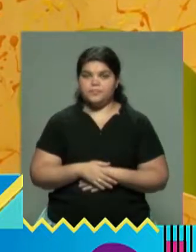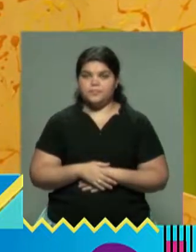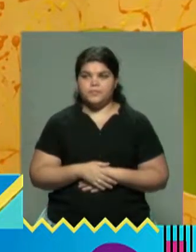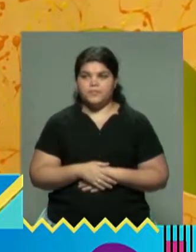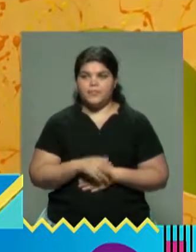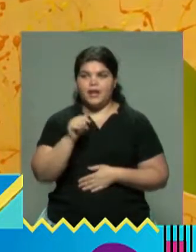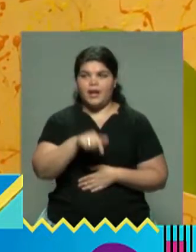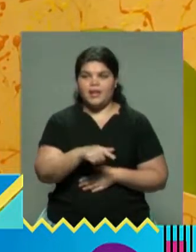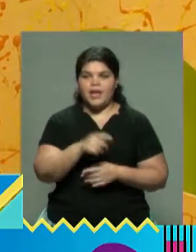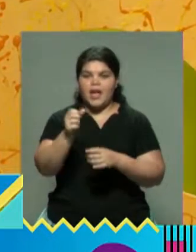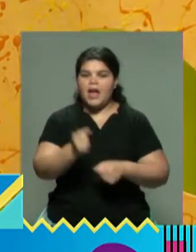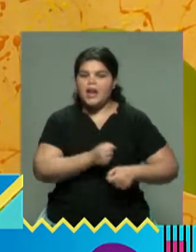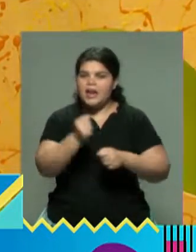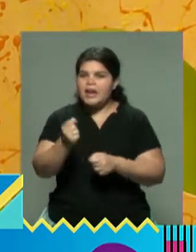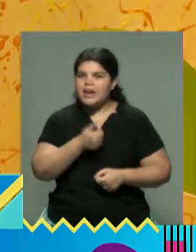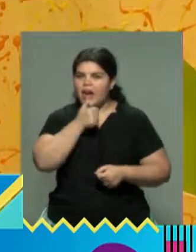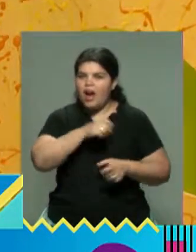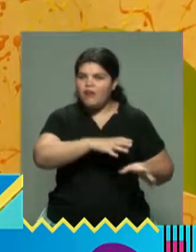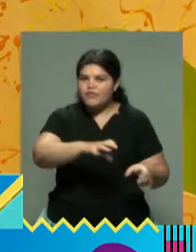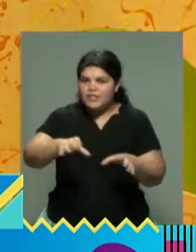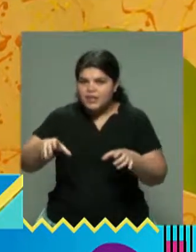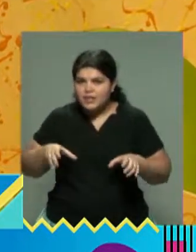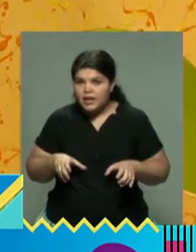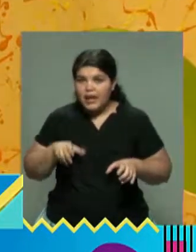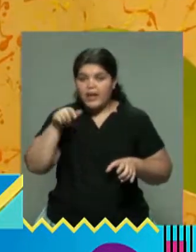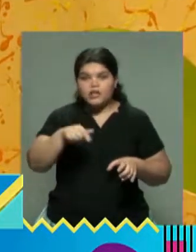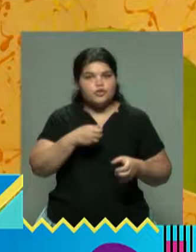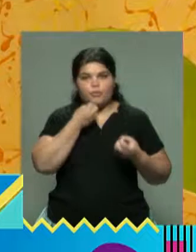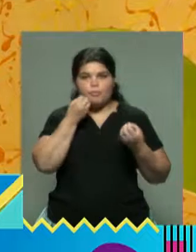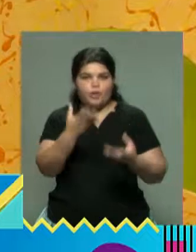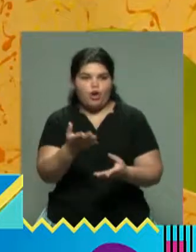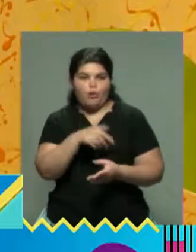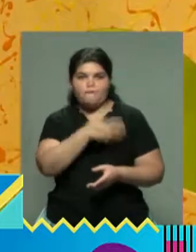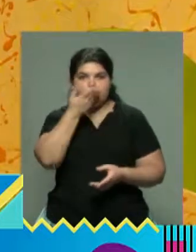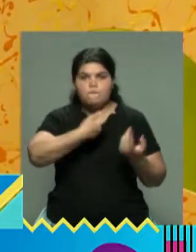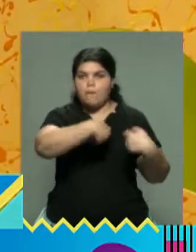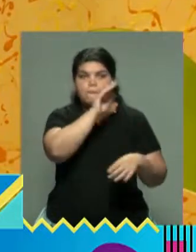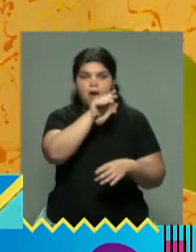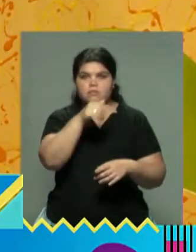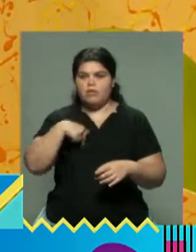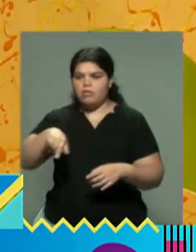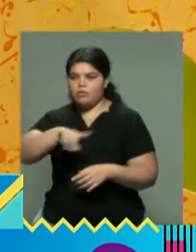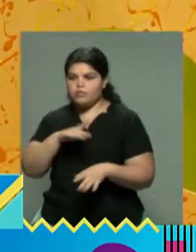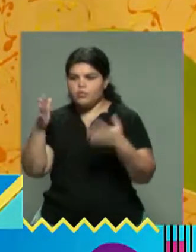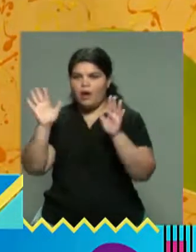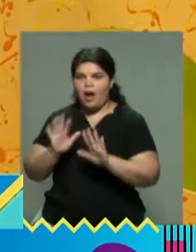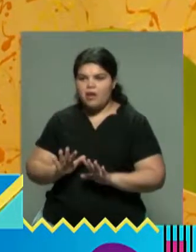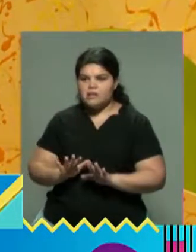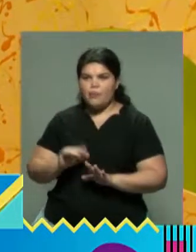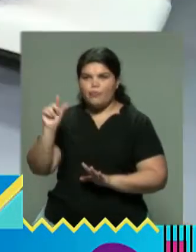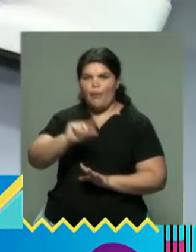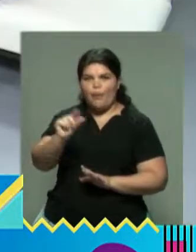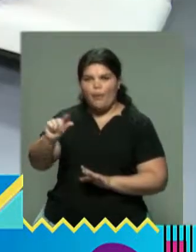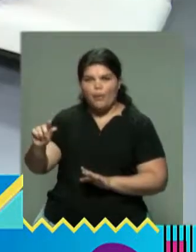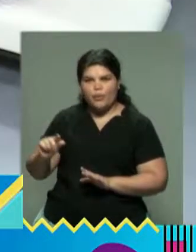la gente está sabiendo que está haciendo una actividad de riesgo. Entonces en otras actividades también, como puede ser el rafting o lo que estás haciendo vos también, tiene que existir.